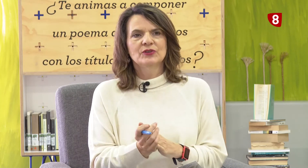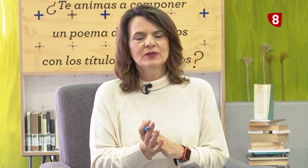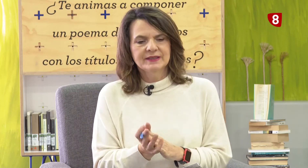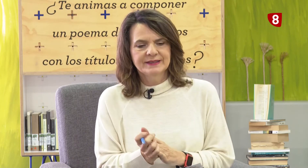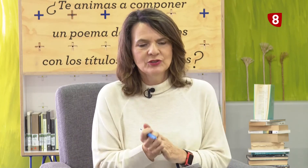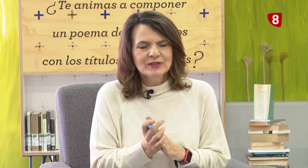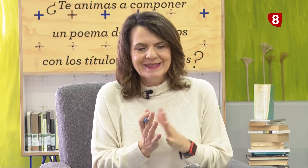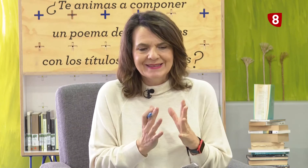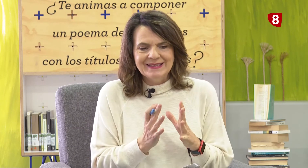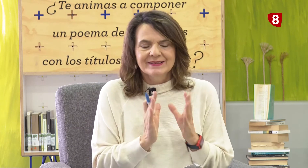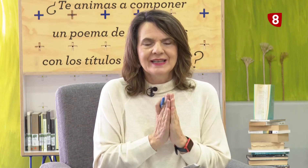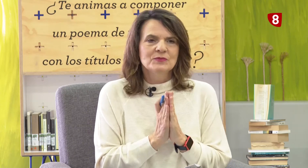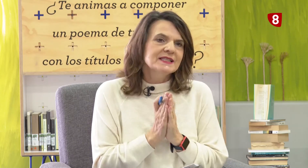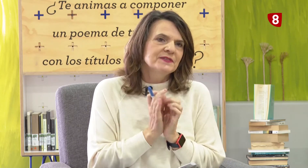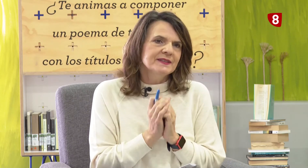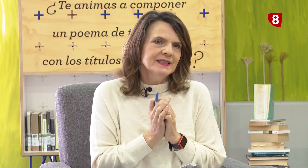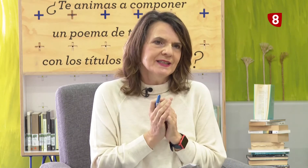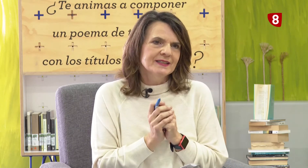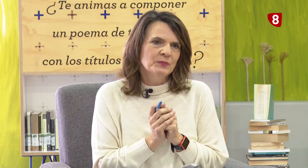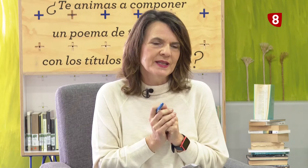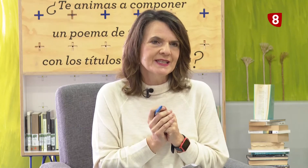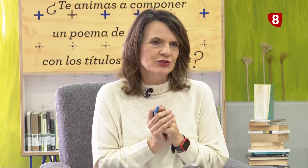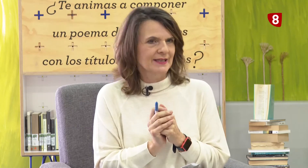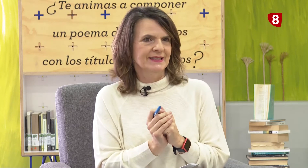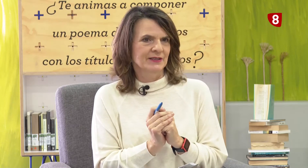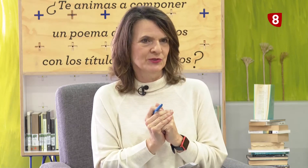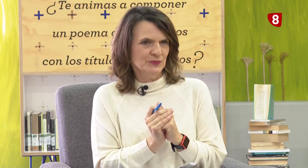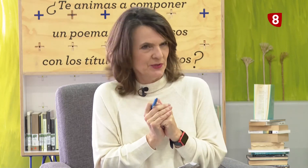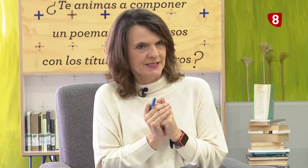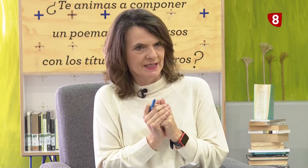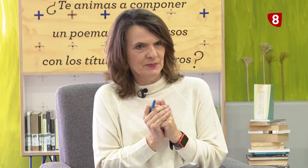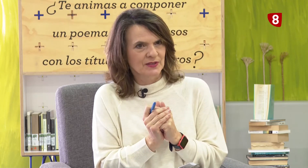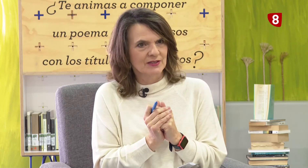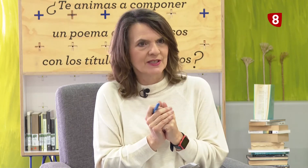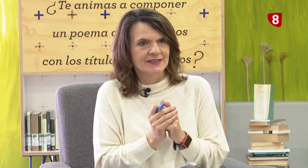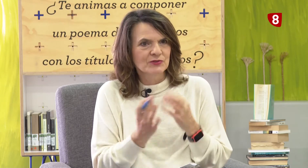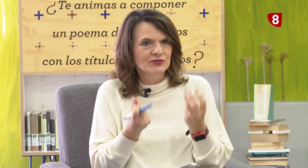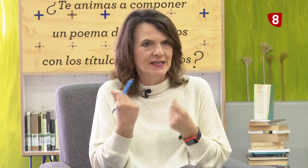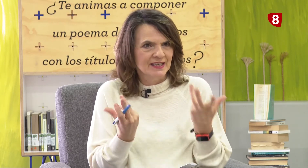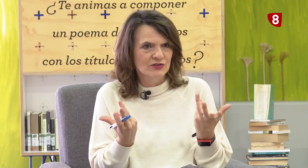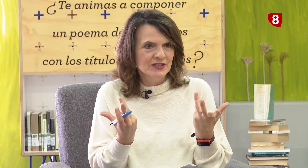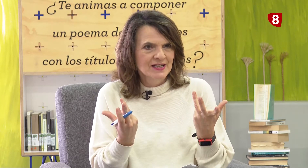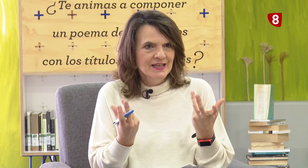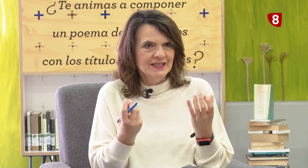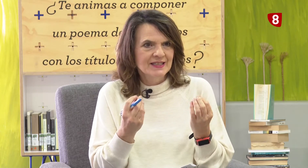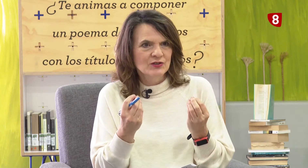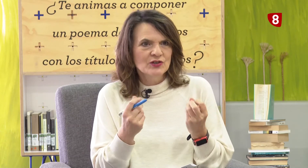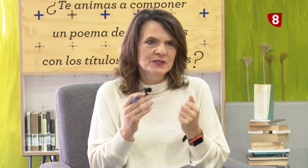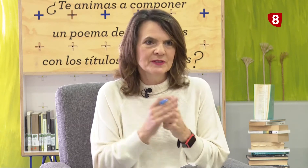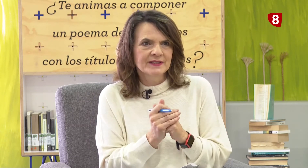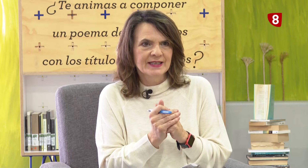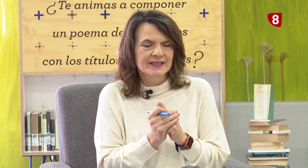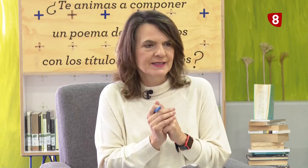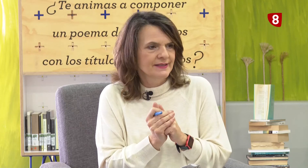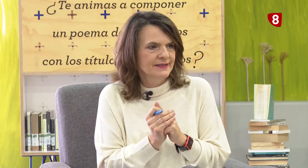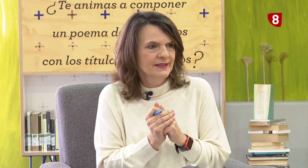equivocado o no yo creo que quizá lo más difícil puedan ser los adjetivos puede ser porque los adjetivos son tan ricos y no es lo